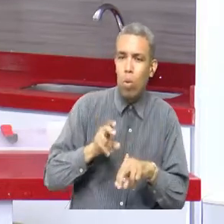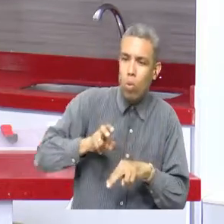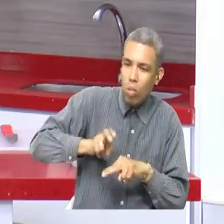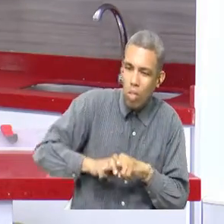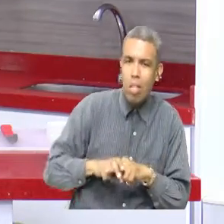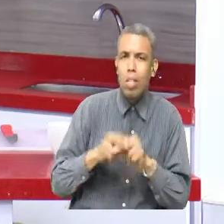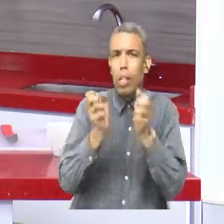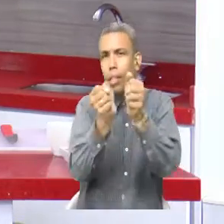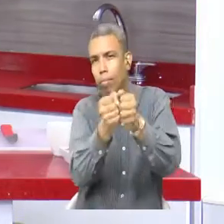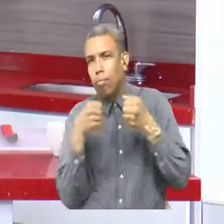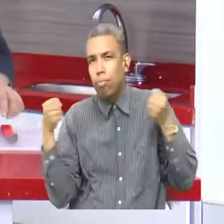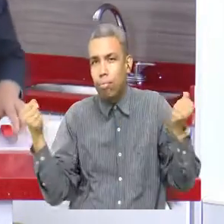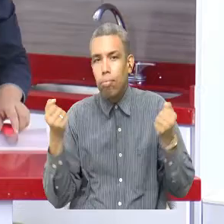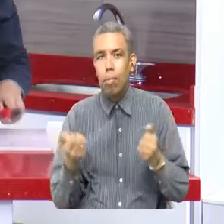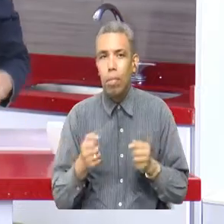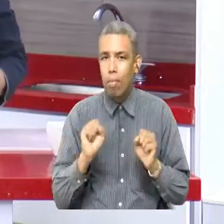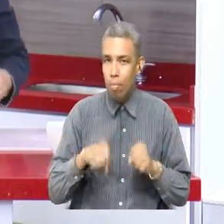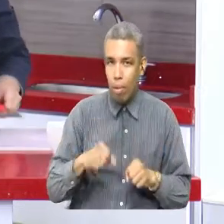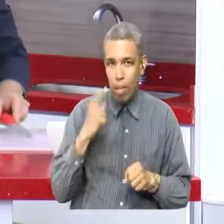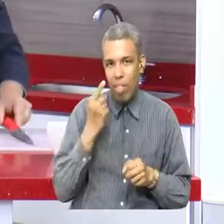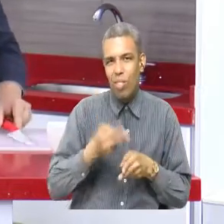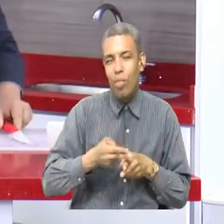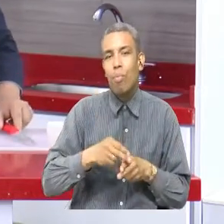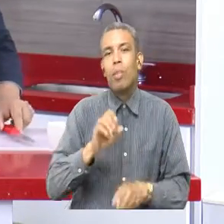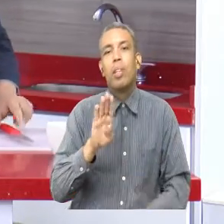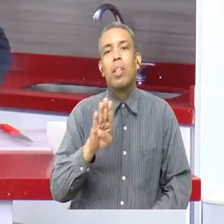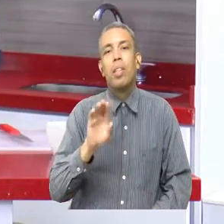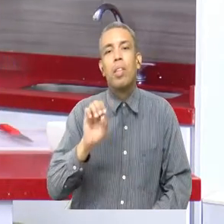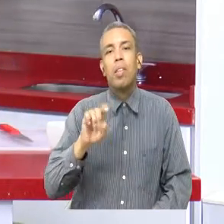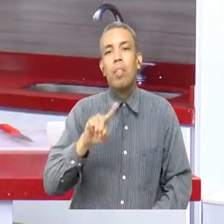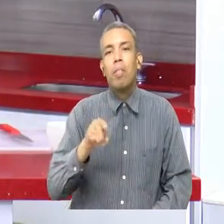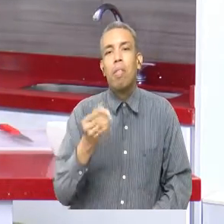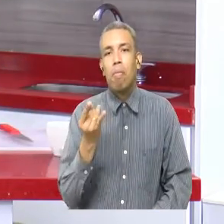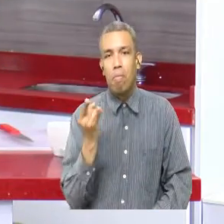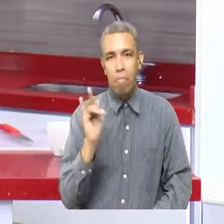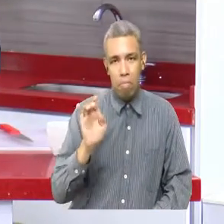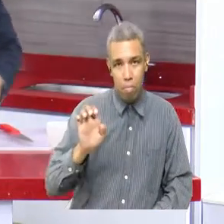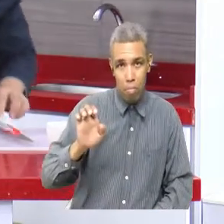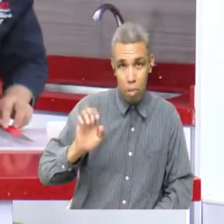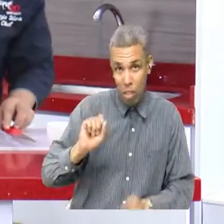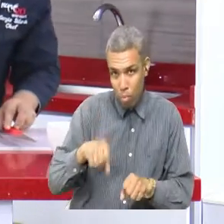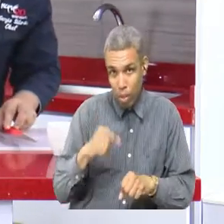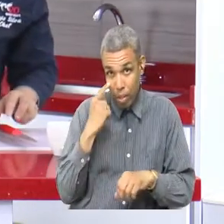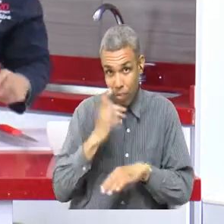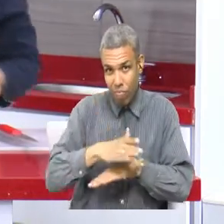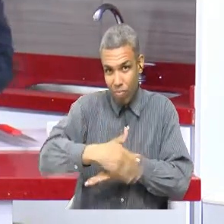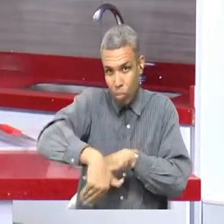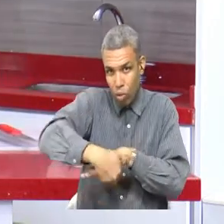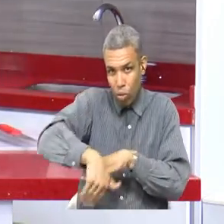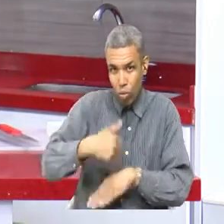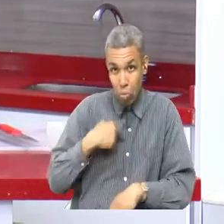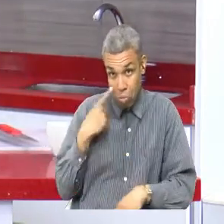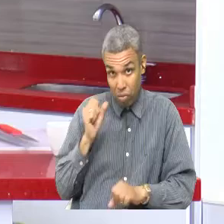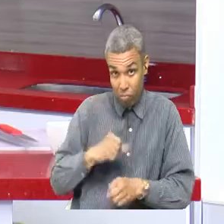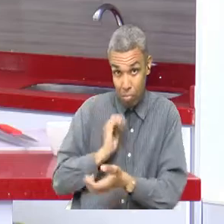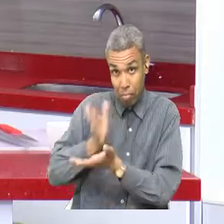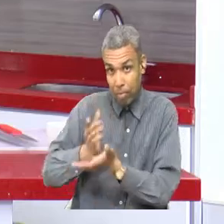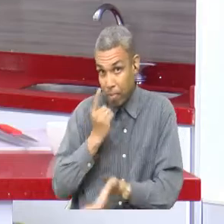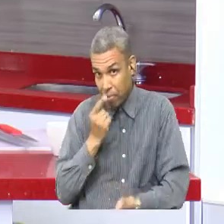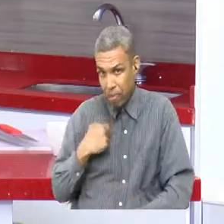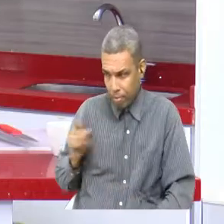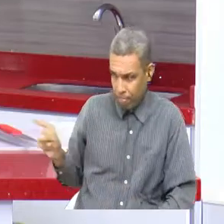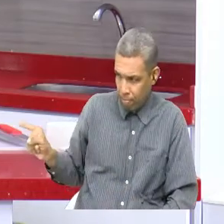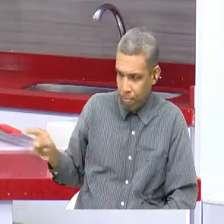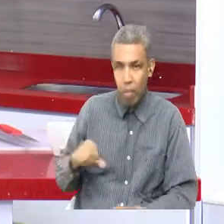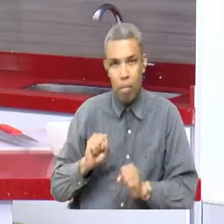por supuesto, los mejores filtros. Excelente calidad, para que vayan y los visiten. Recuerden la dirección que aparece en pantalla. Ahí precisamente